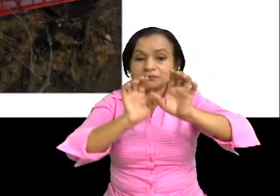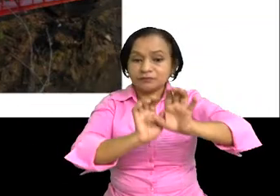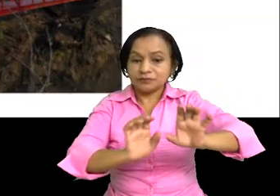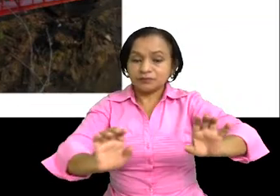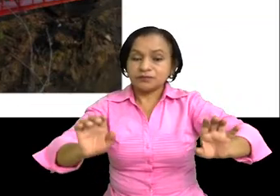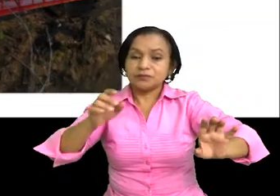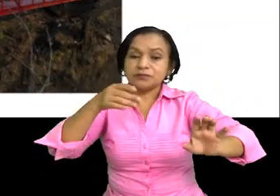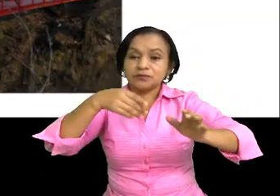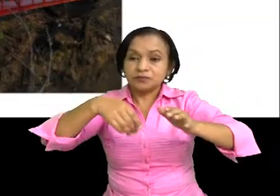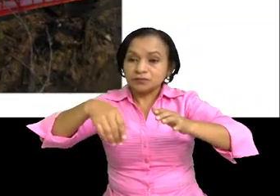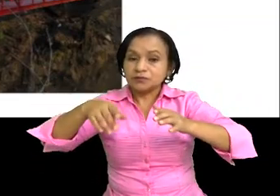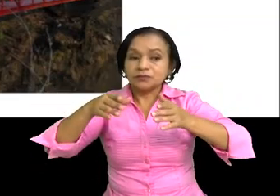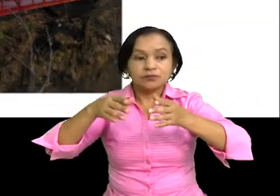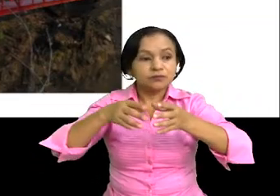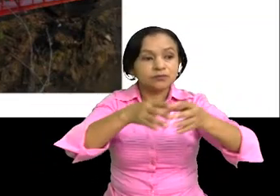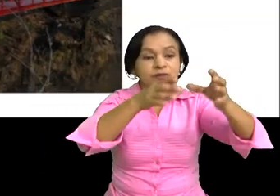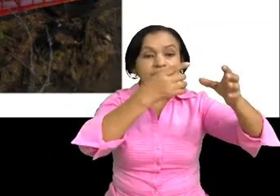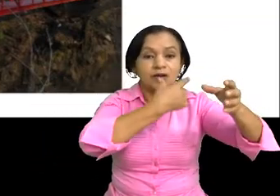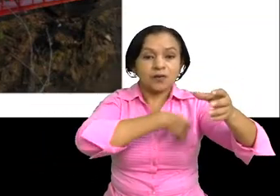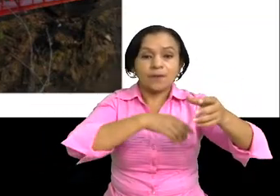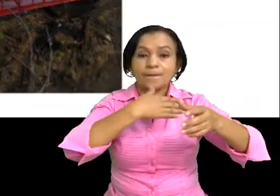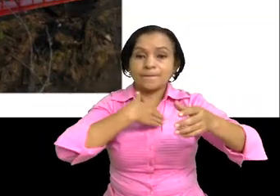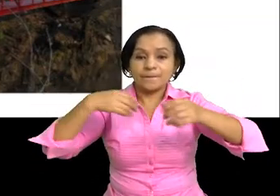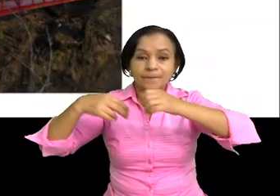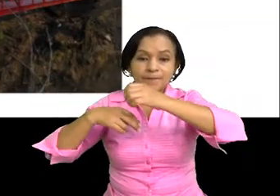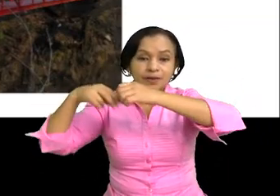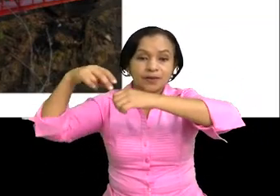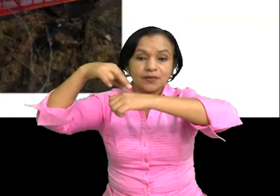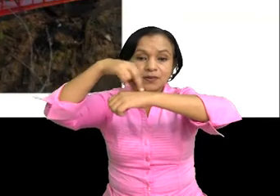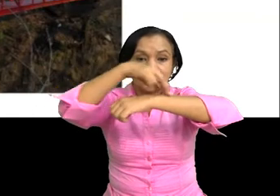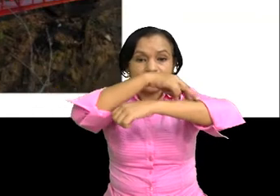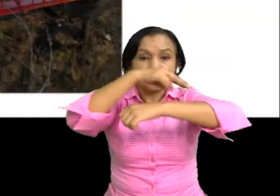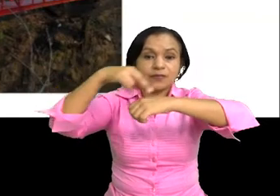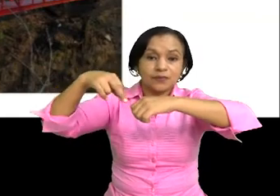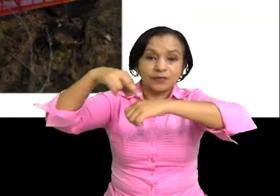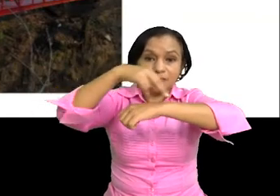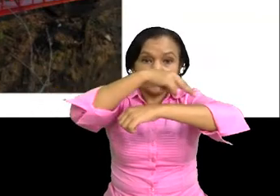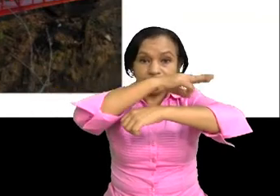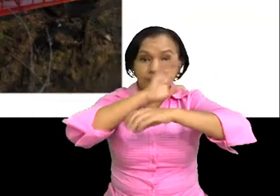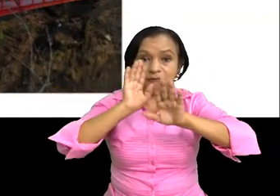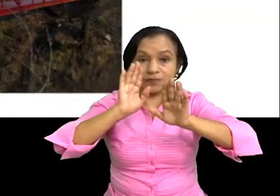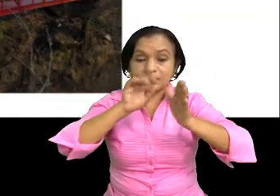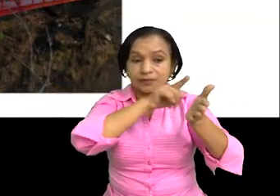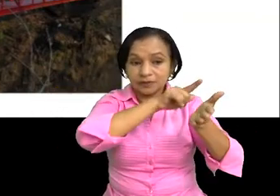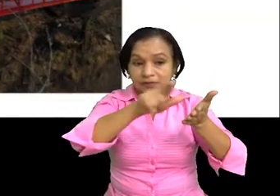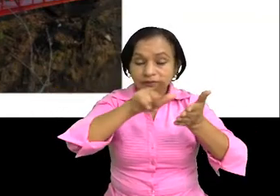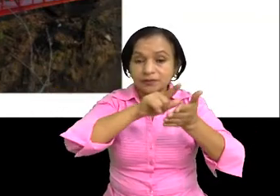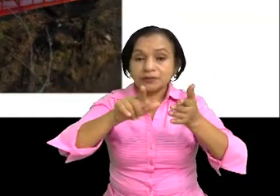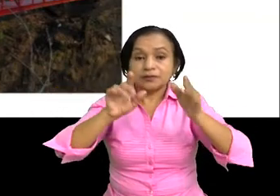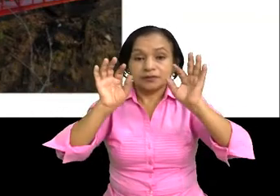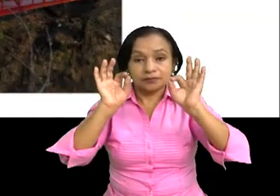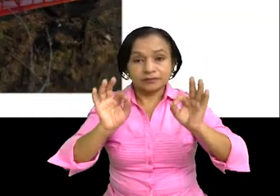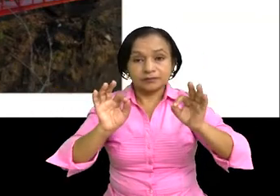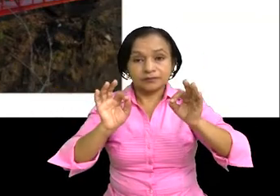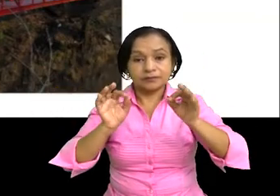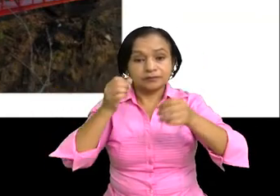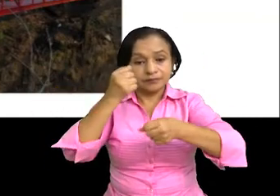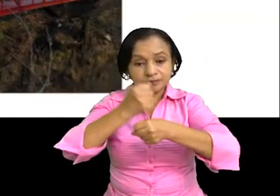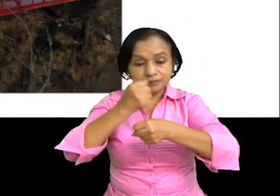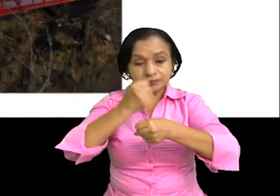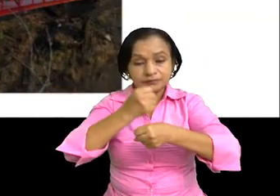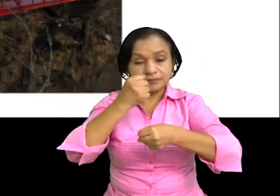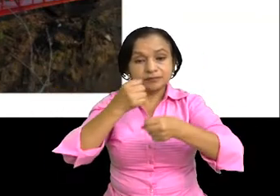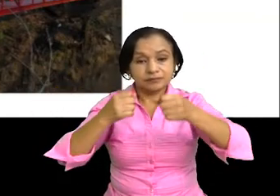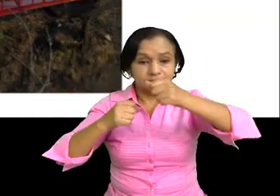sus escuelas puedan pasar en mejores condiciones de seguridad, y le dimos el mantenimiento completo a las obras hidráulicas